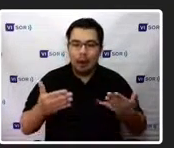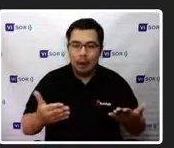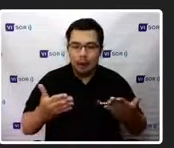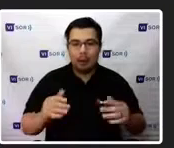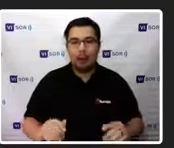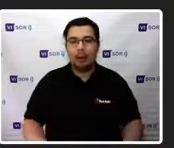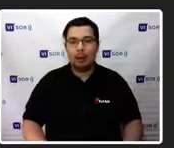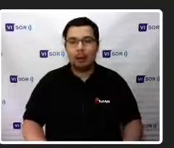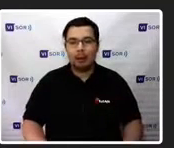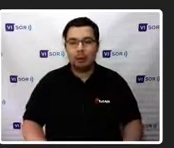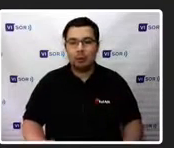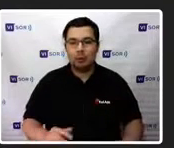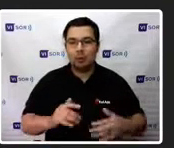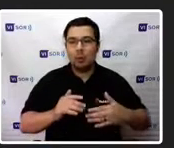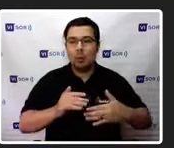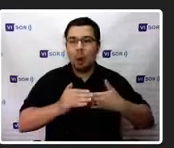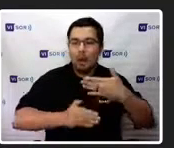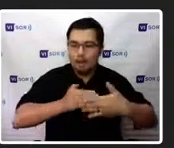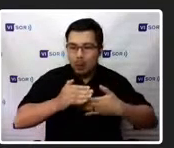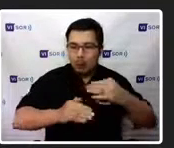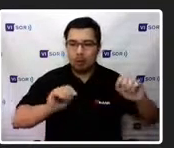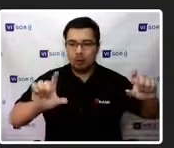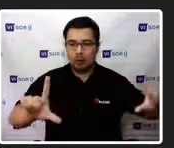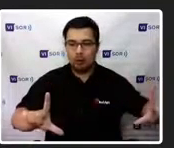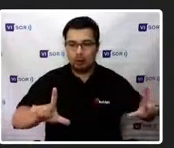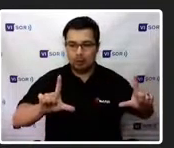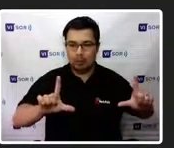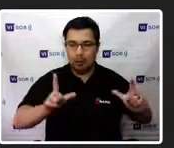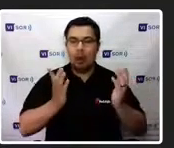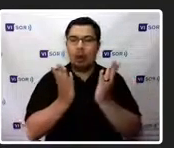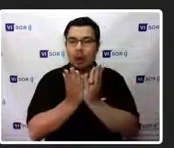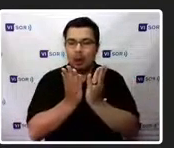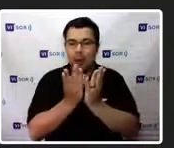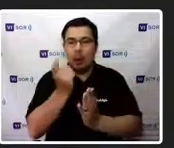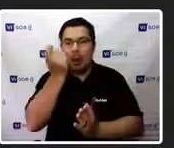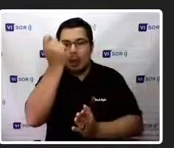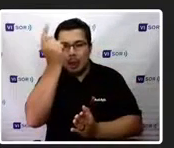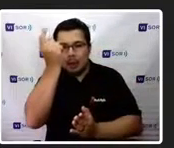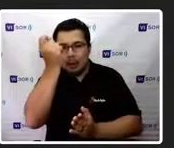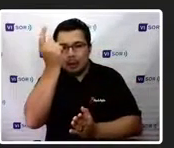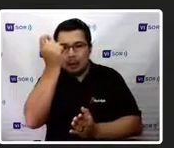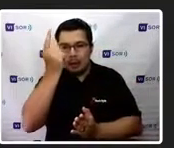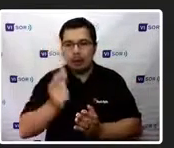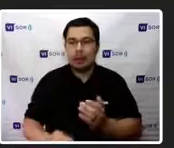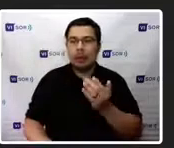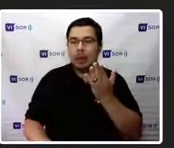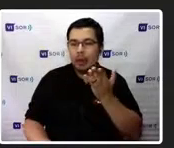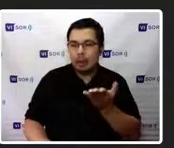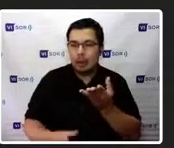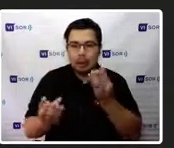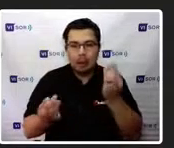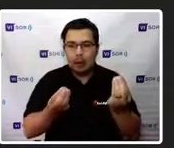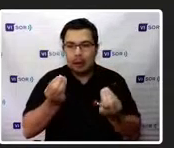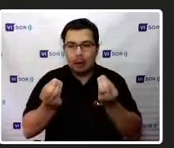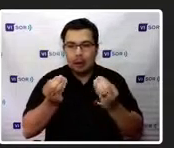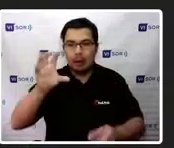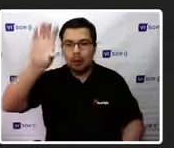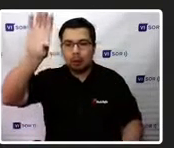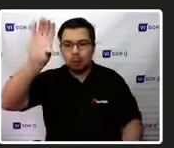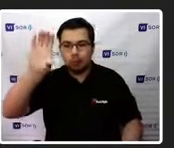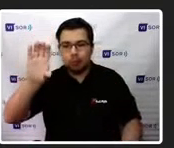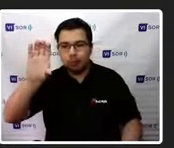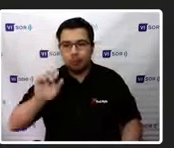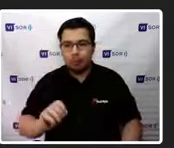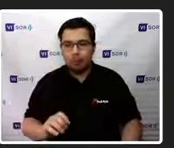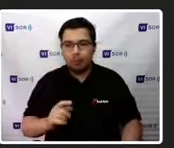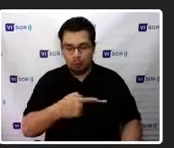que el alumno, ¿no es cierto?, entienda, y este proceso de reflexión se traduce en una asignatura que se llama Capstone